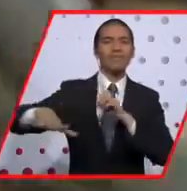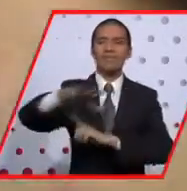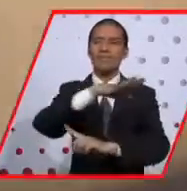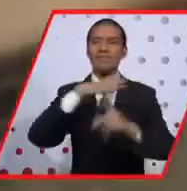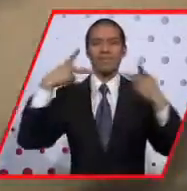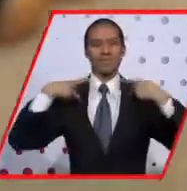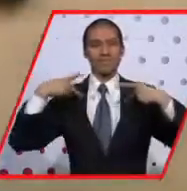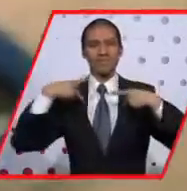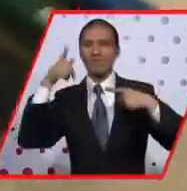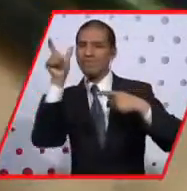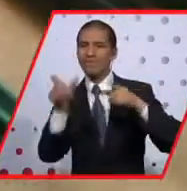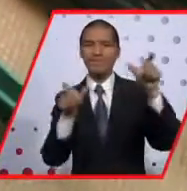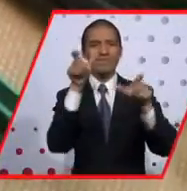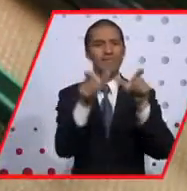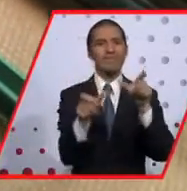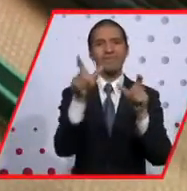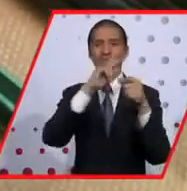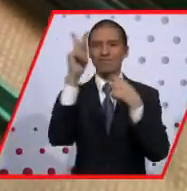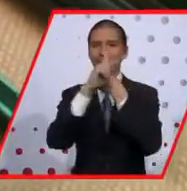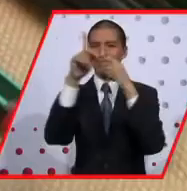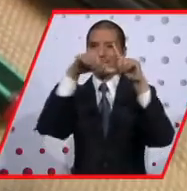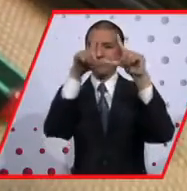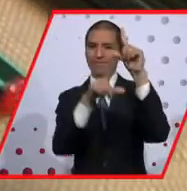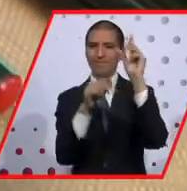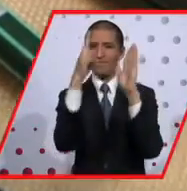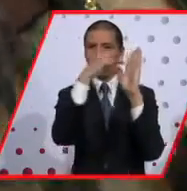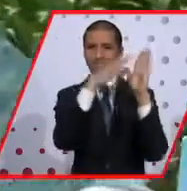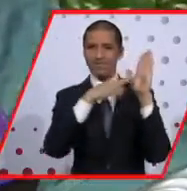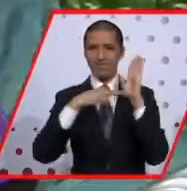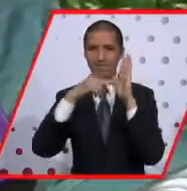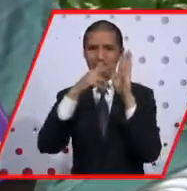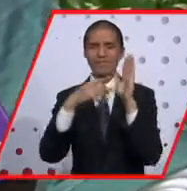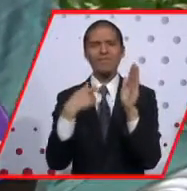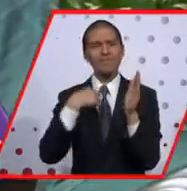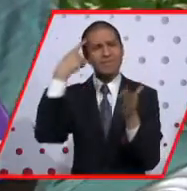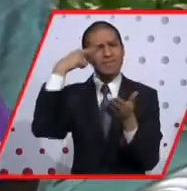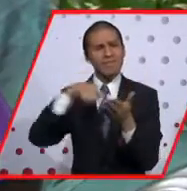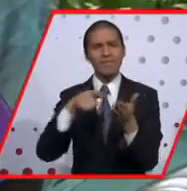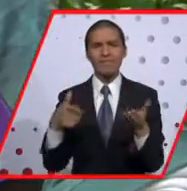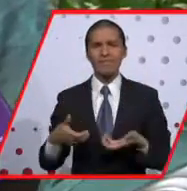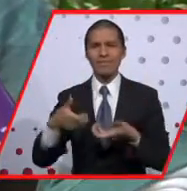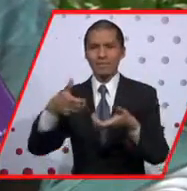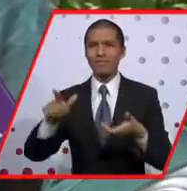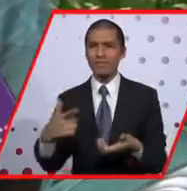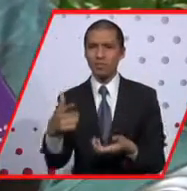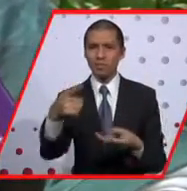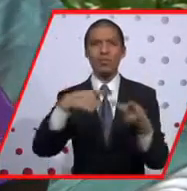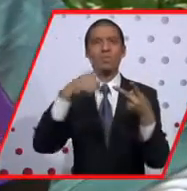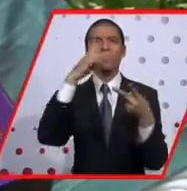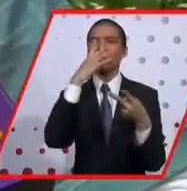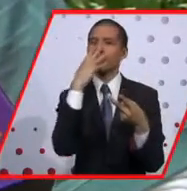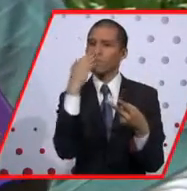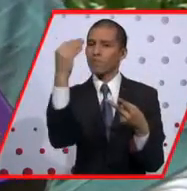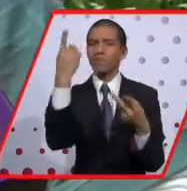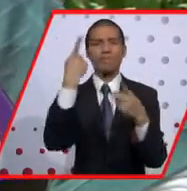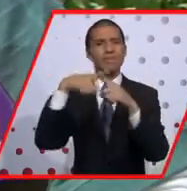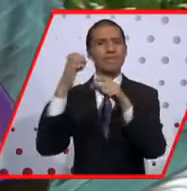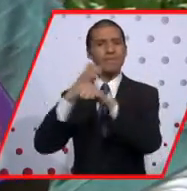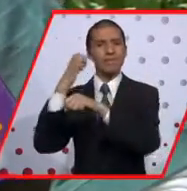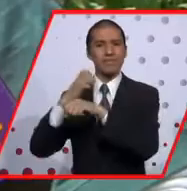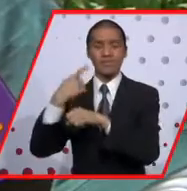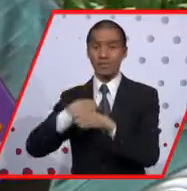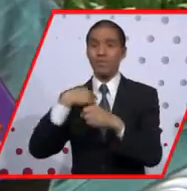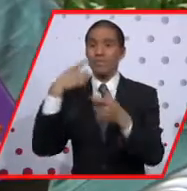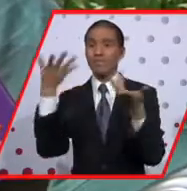su gente, los rostros del país. Yo creo que las calles de Guanajuato o de Coyoacán o de cualquier otro estado donde he